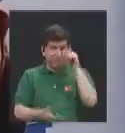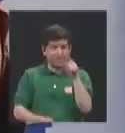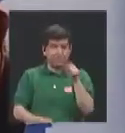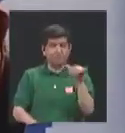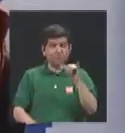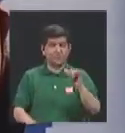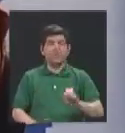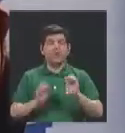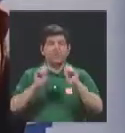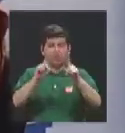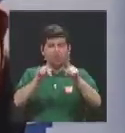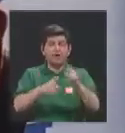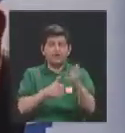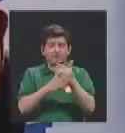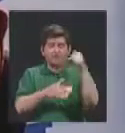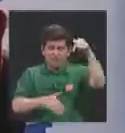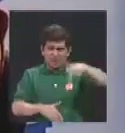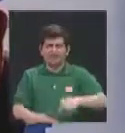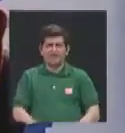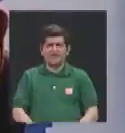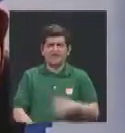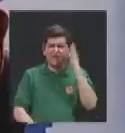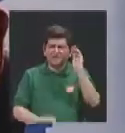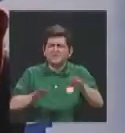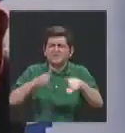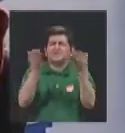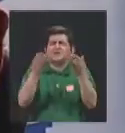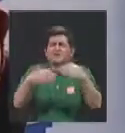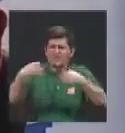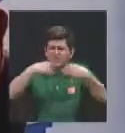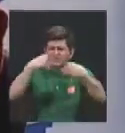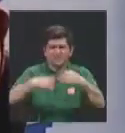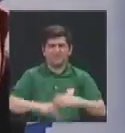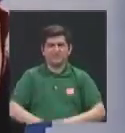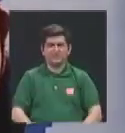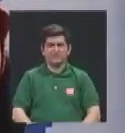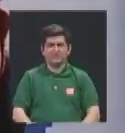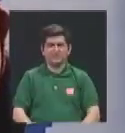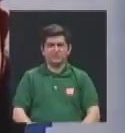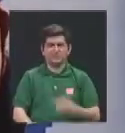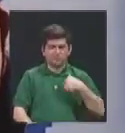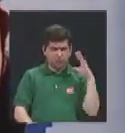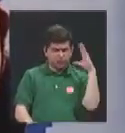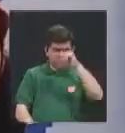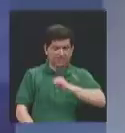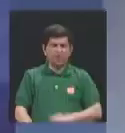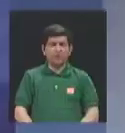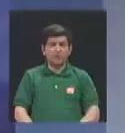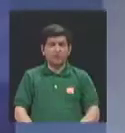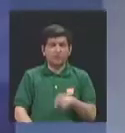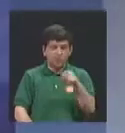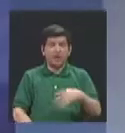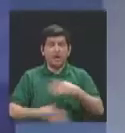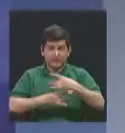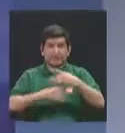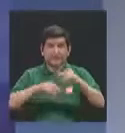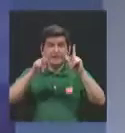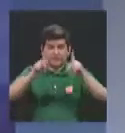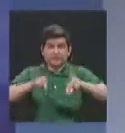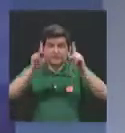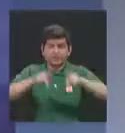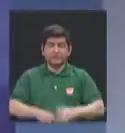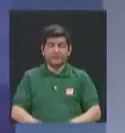ímpetu muy grande por aprender y usted ha tenido la oportunidad de compartir con nosotros. ¿Cómo ha sido esa experiencia? Cuéntenos. Pues sí, lo que he notado es